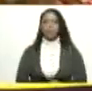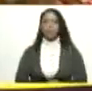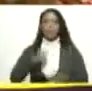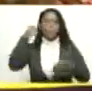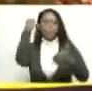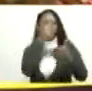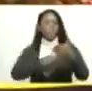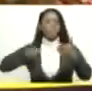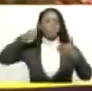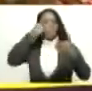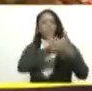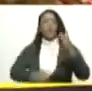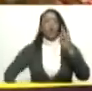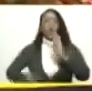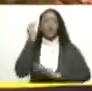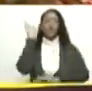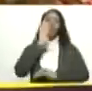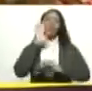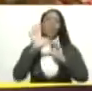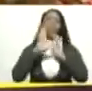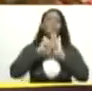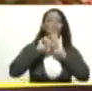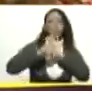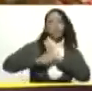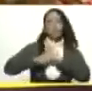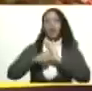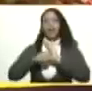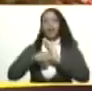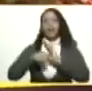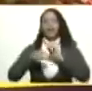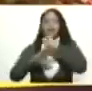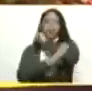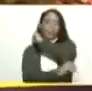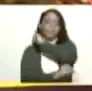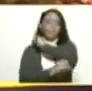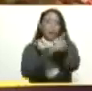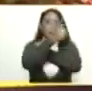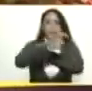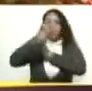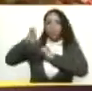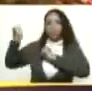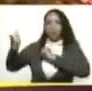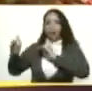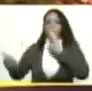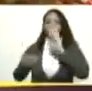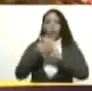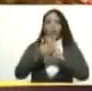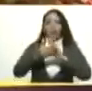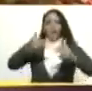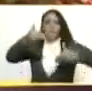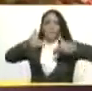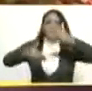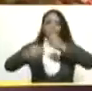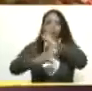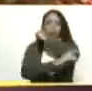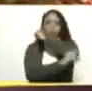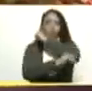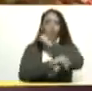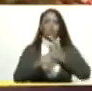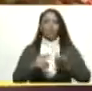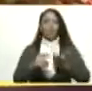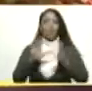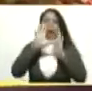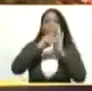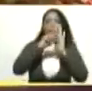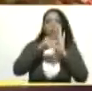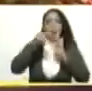lucha contra la corrupción y los corruptos, contra el bandidaje, contra los que roban